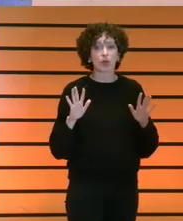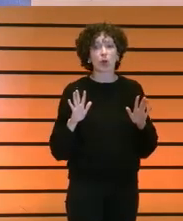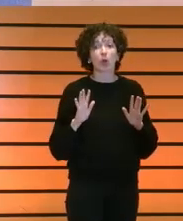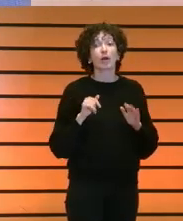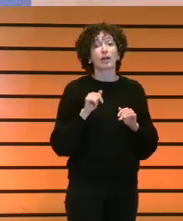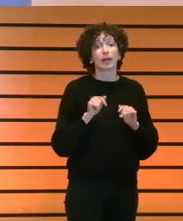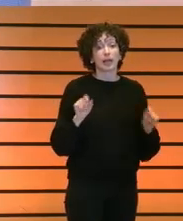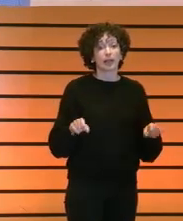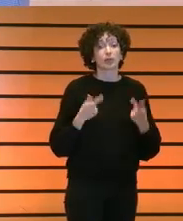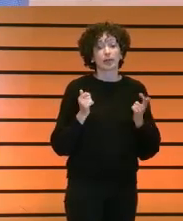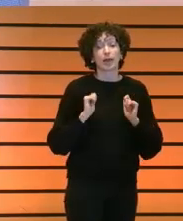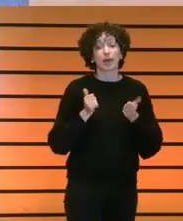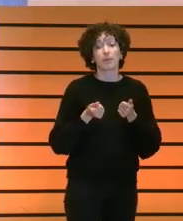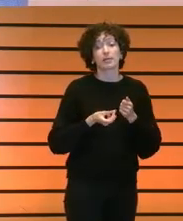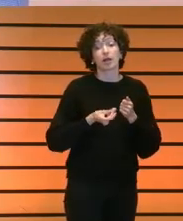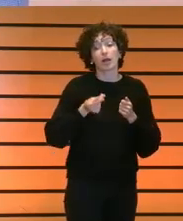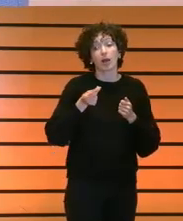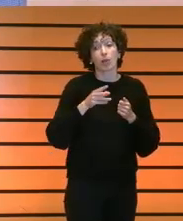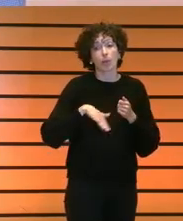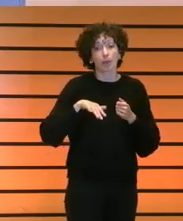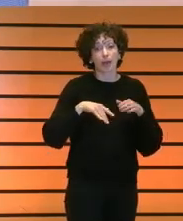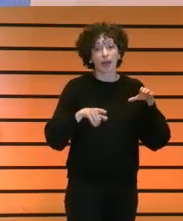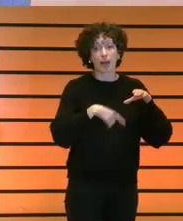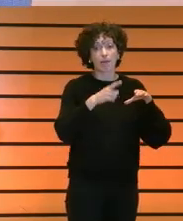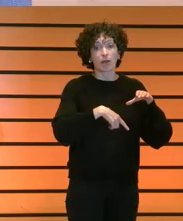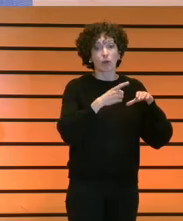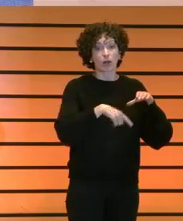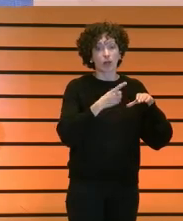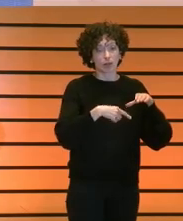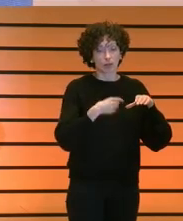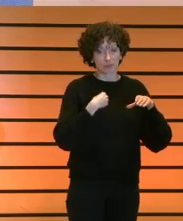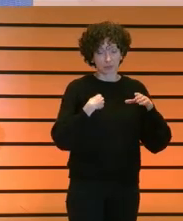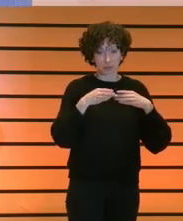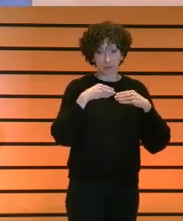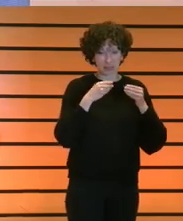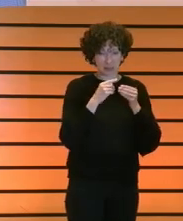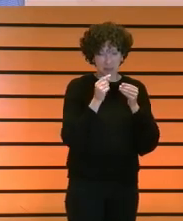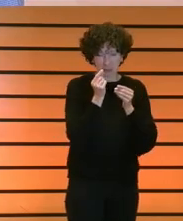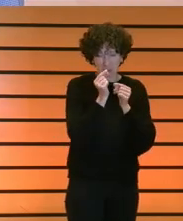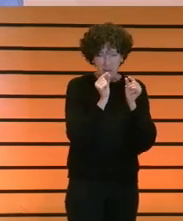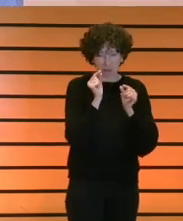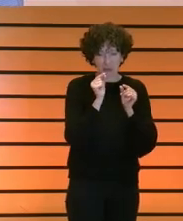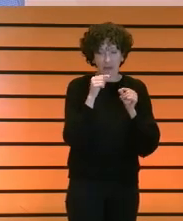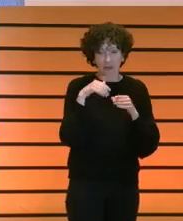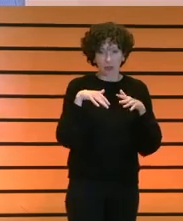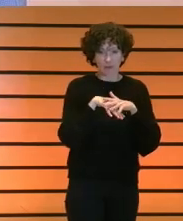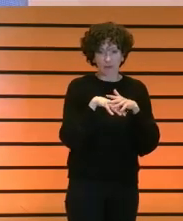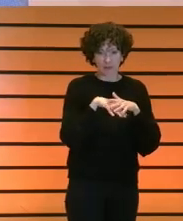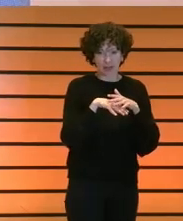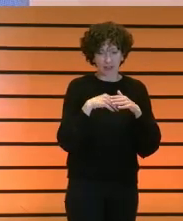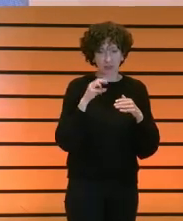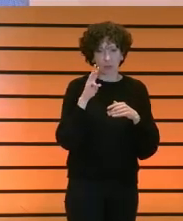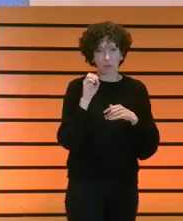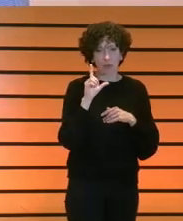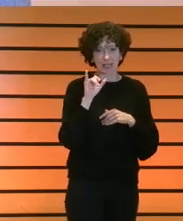hacia la naturaleza en nuestras lavadoras. Esos microplásticos que tienen las fibras que están compuestas por poliéster o